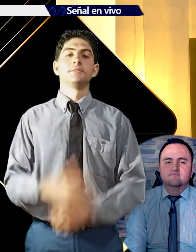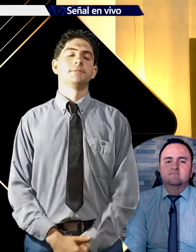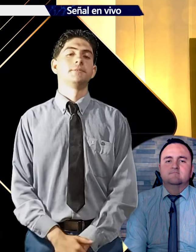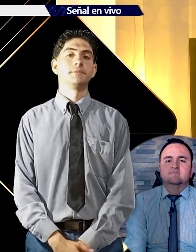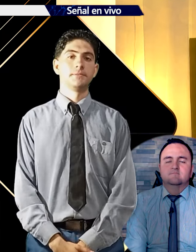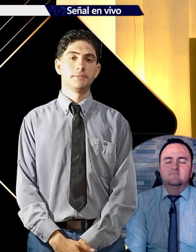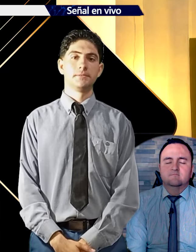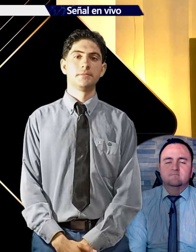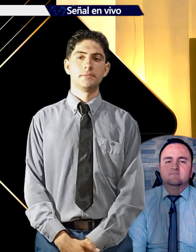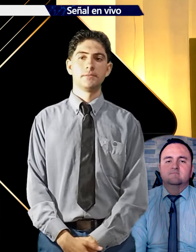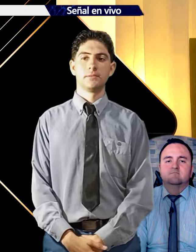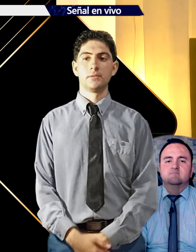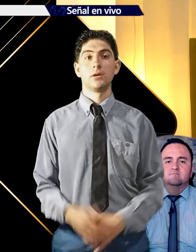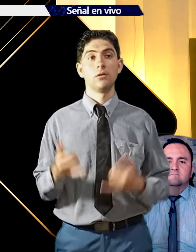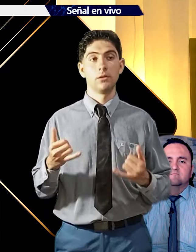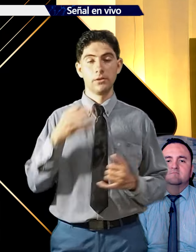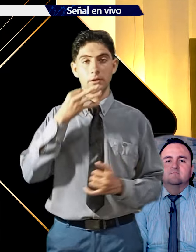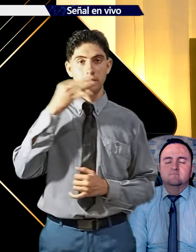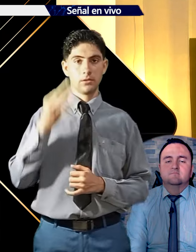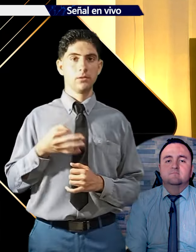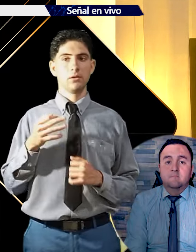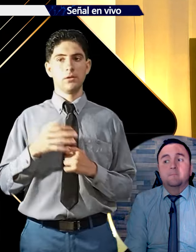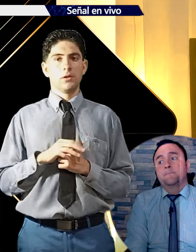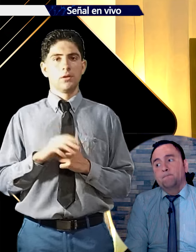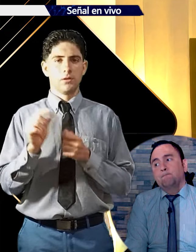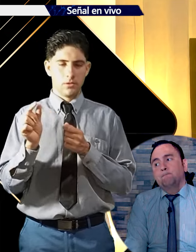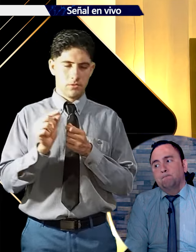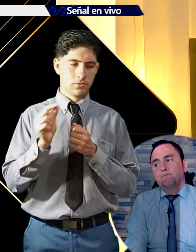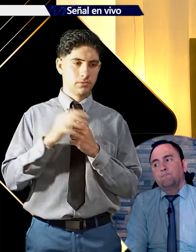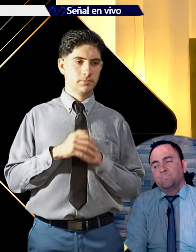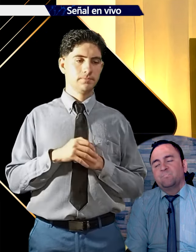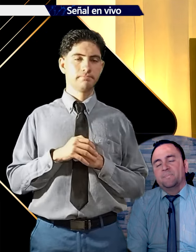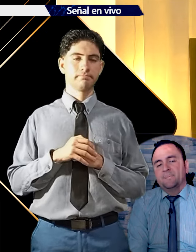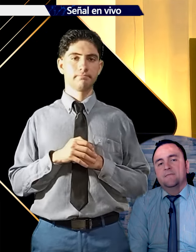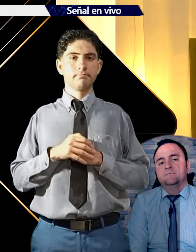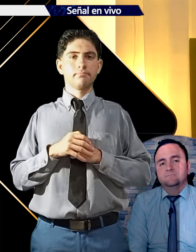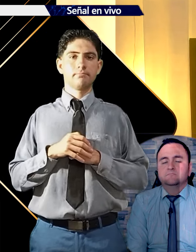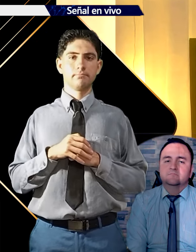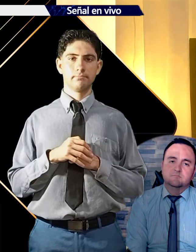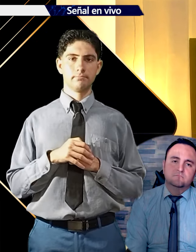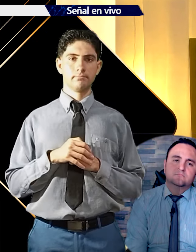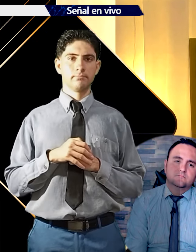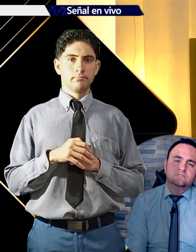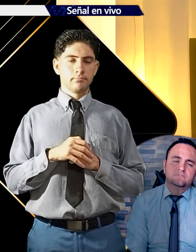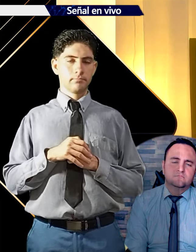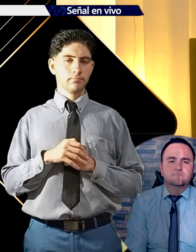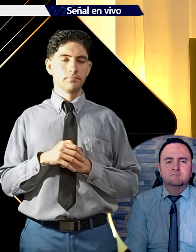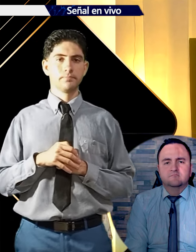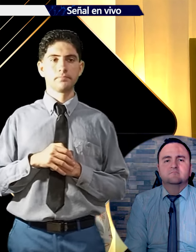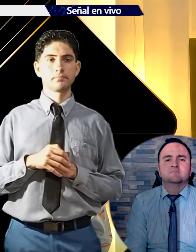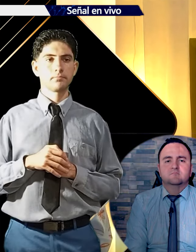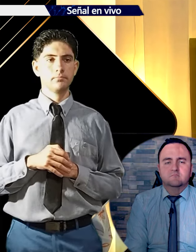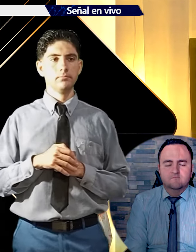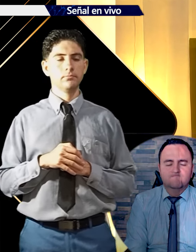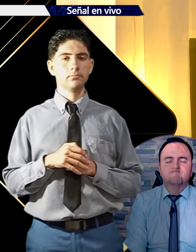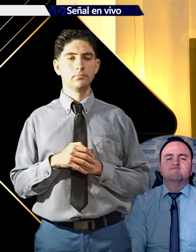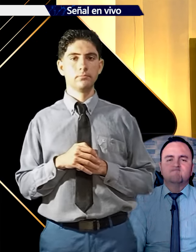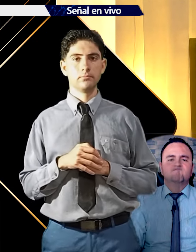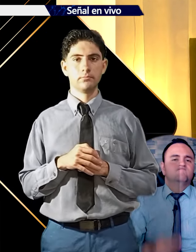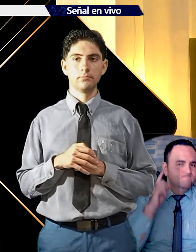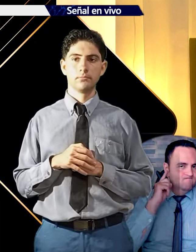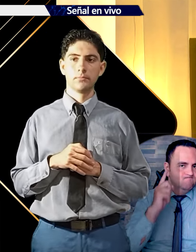para siempre. Bien, mis hermanos, de verdad hoy sí tengo que ser más corta porque viene el segundo culto. Yo quiero decirles algo, me ha